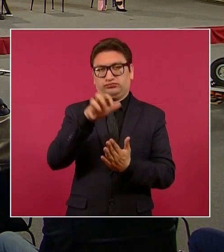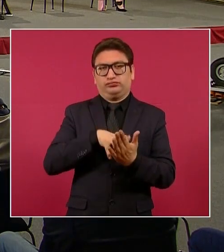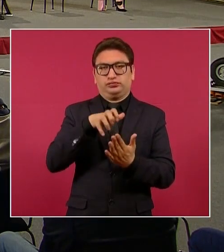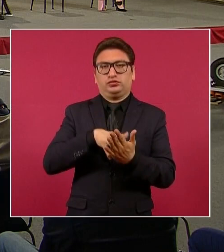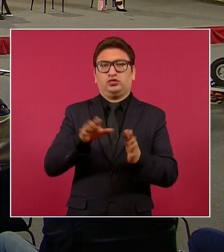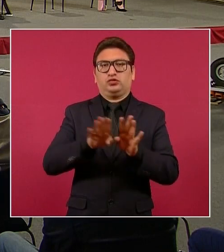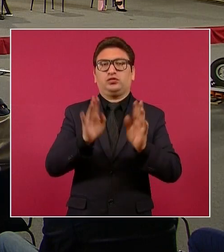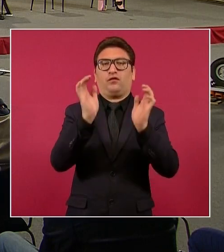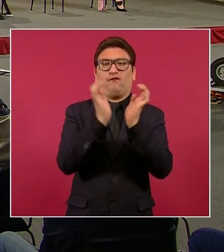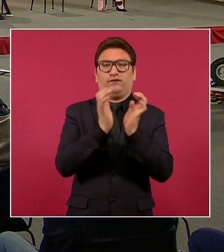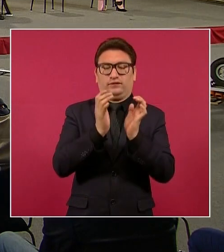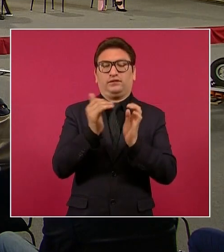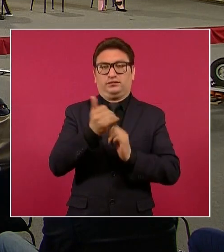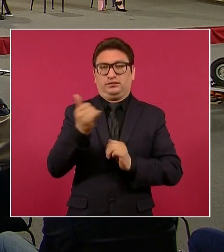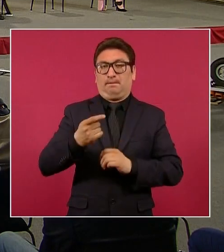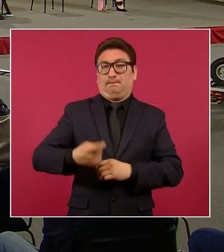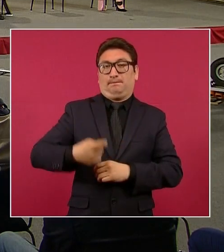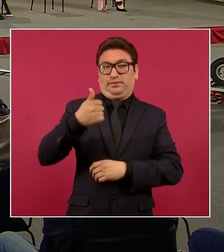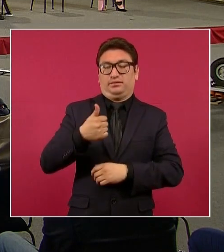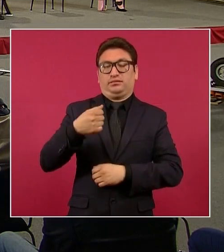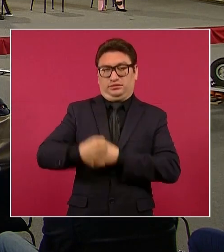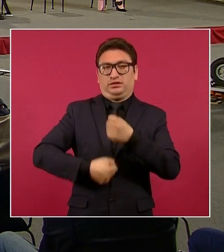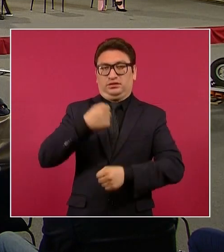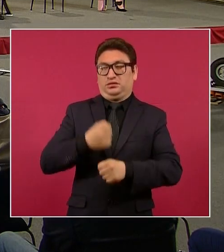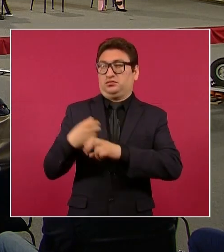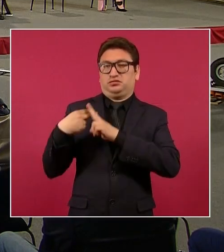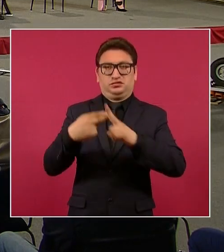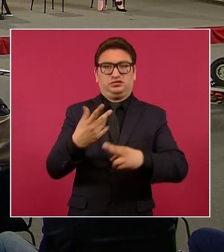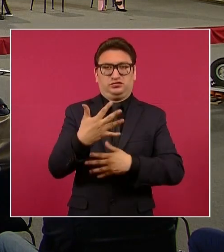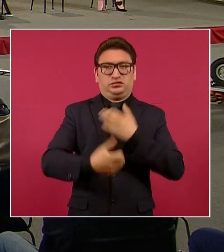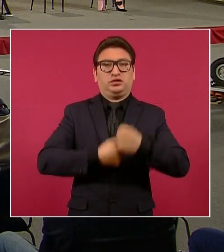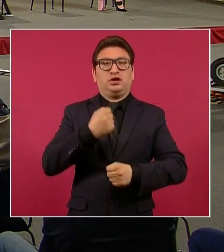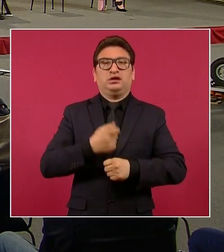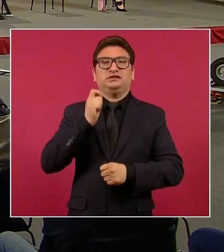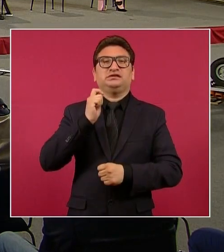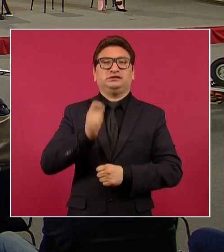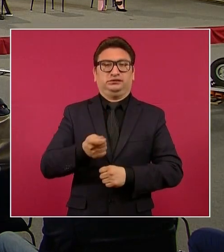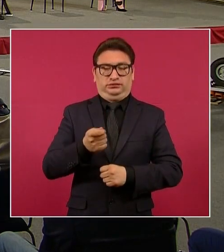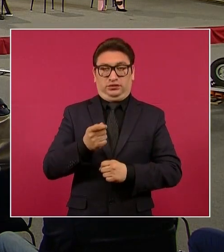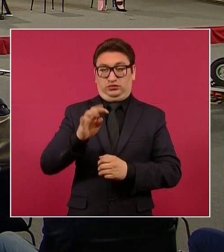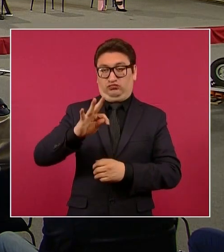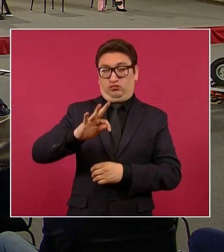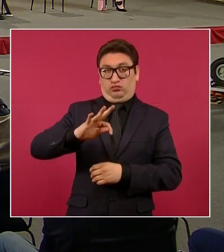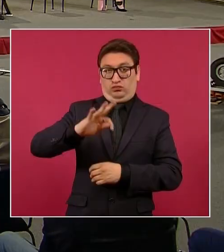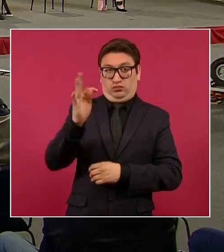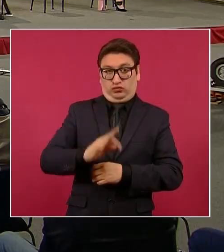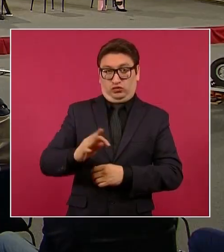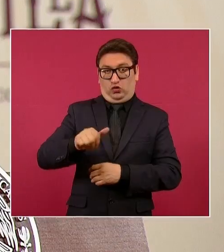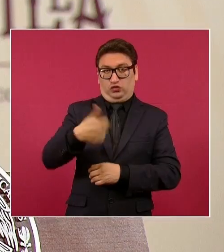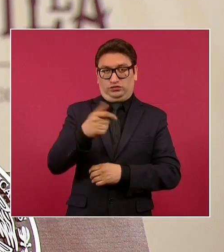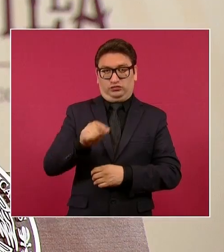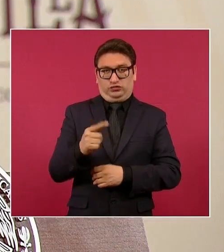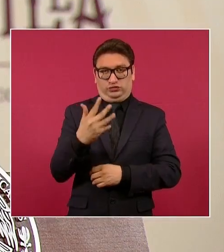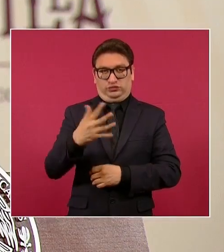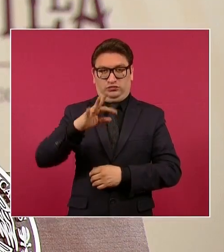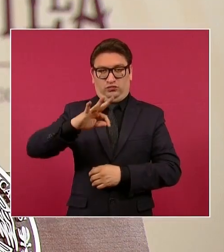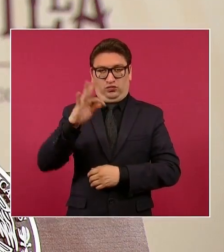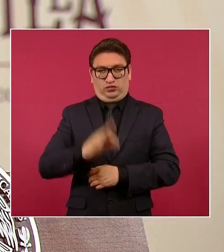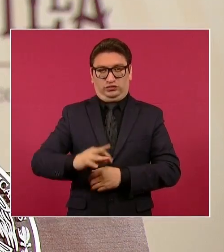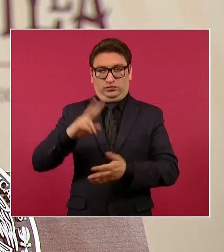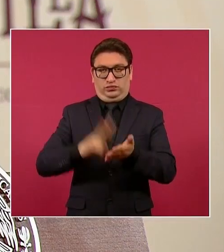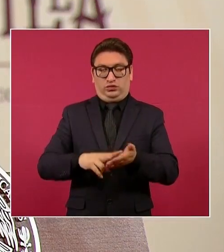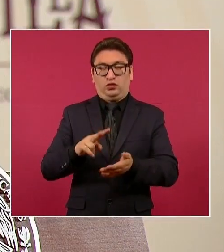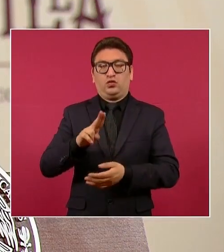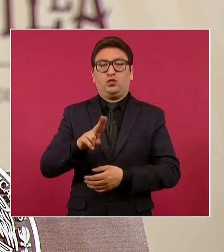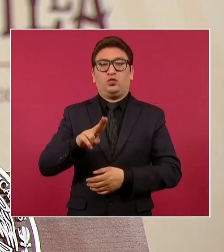el Fobiste este año por primera vez en los 50 años de absorber en un porcentaje, es el 11.5% del valor de la